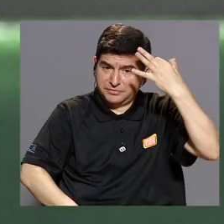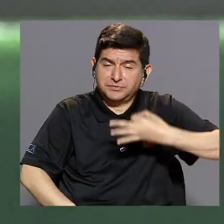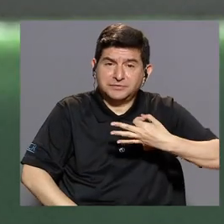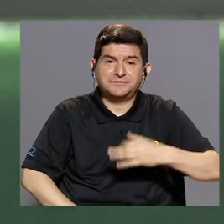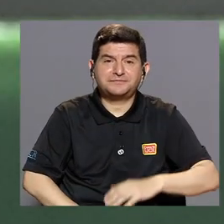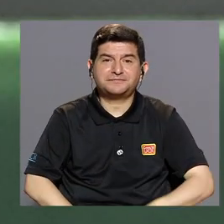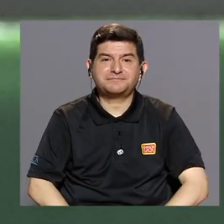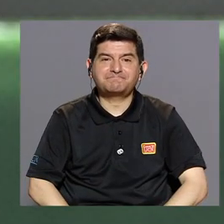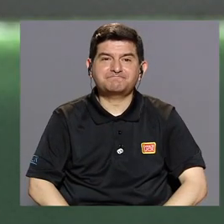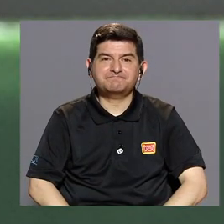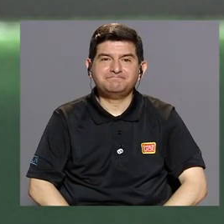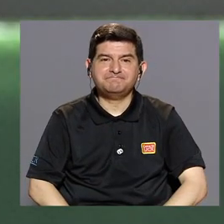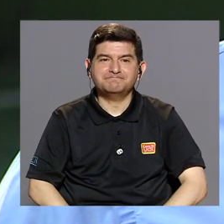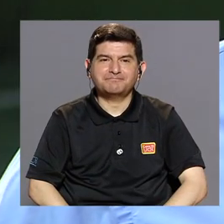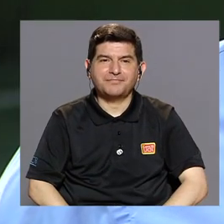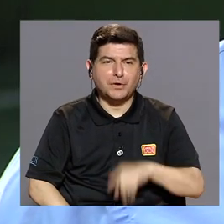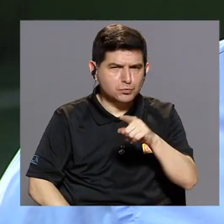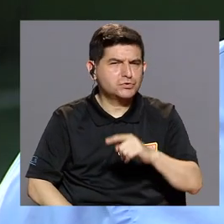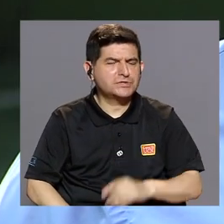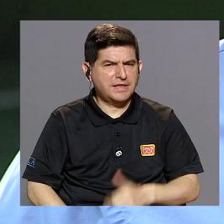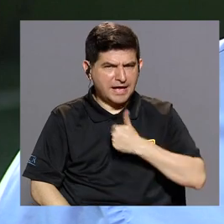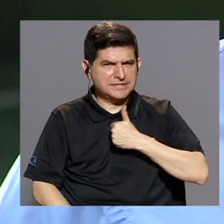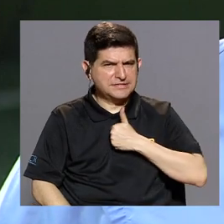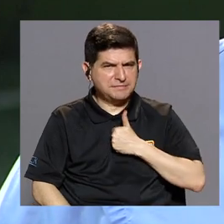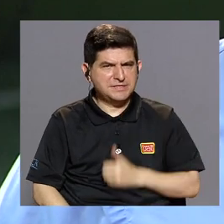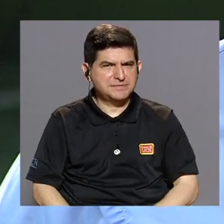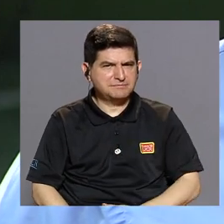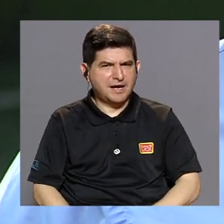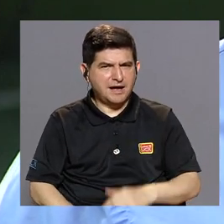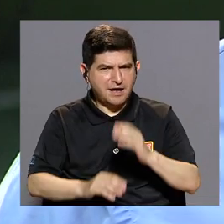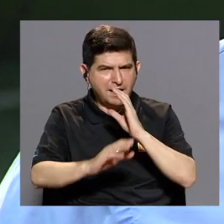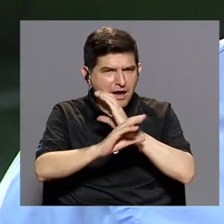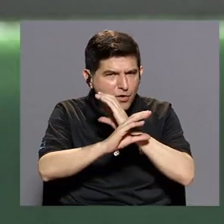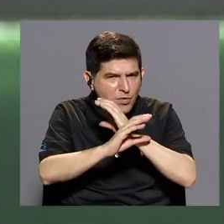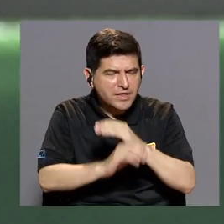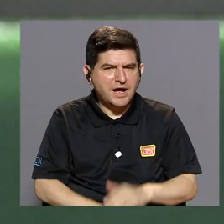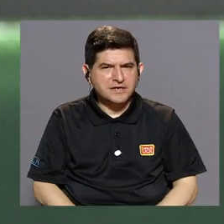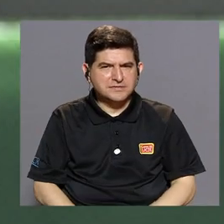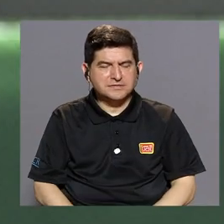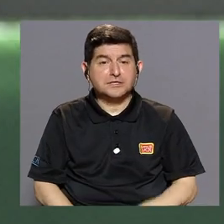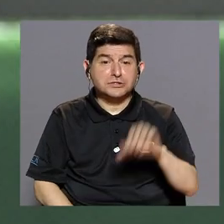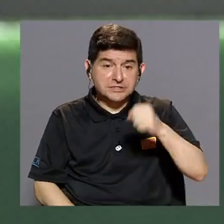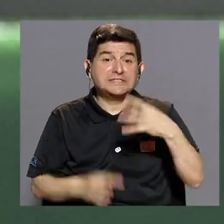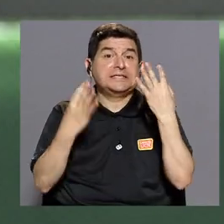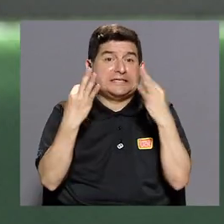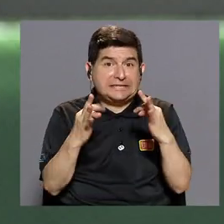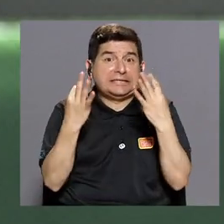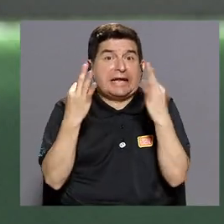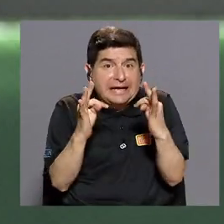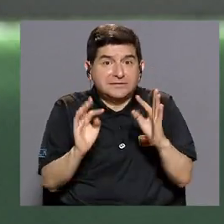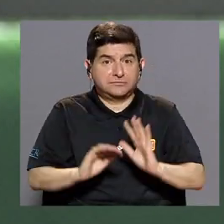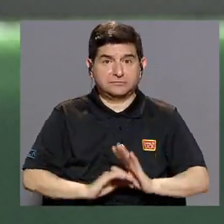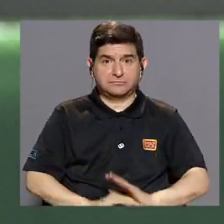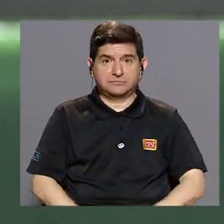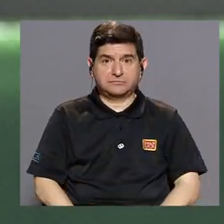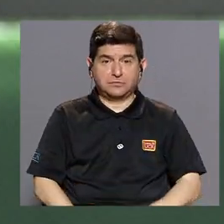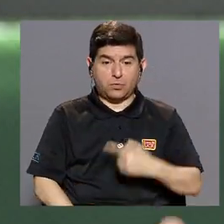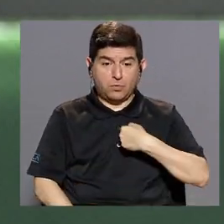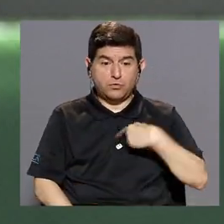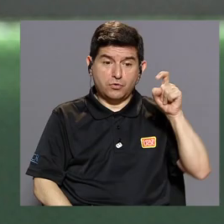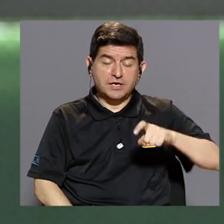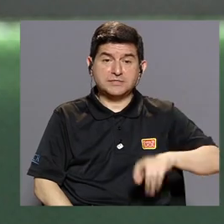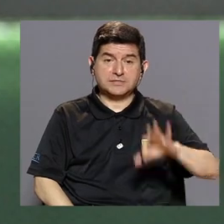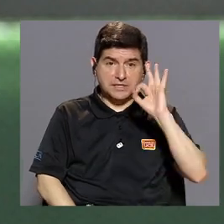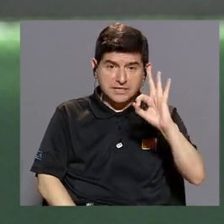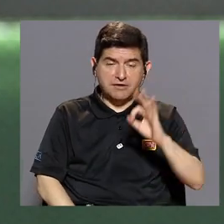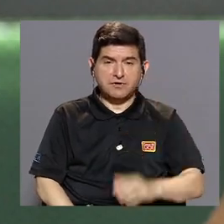que entonces se cuida mucho también. Sí, lo intento, lo intento, porque uno tiene que estar